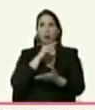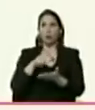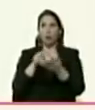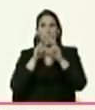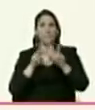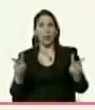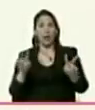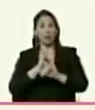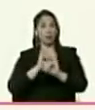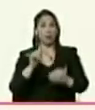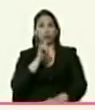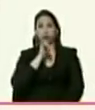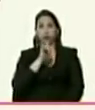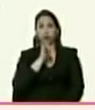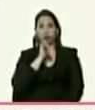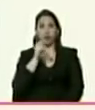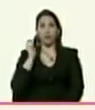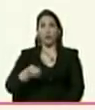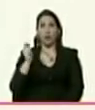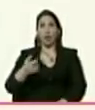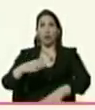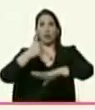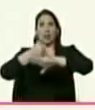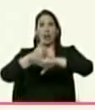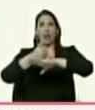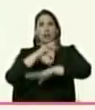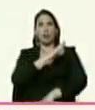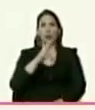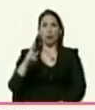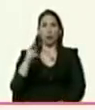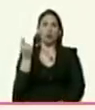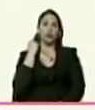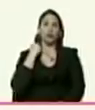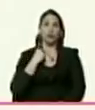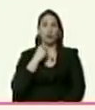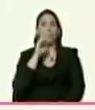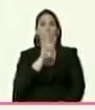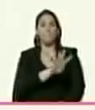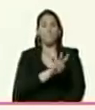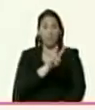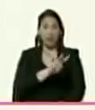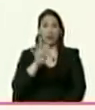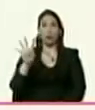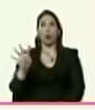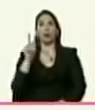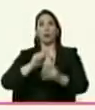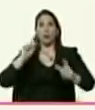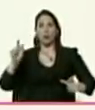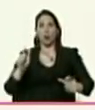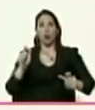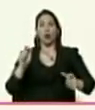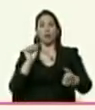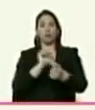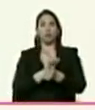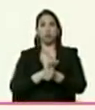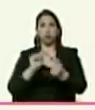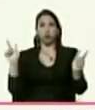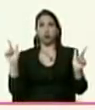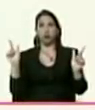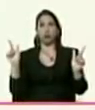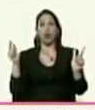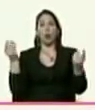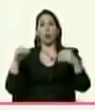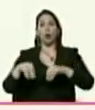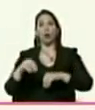paz. Ya lo anunciaba el fiscal general de la República, Tareq William Saab, 24 personas excarceladas. Esto como parte del acuerdo número